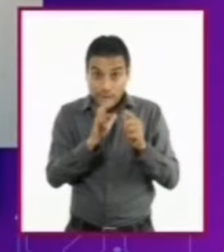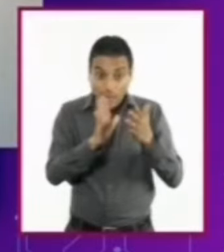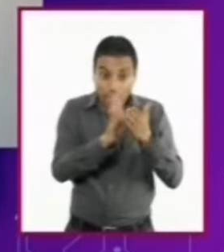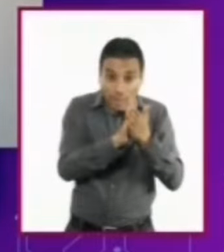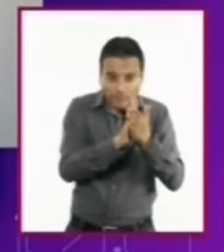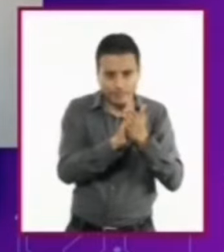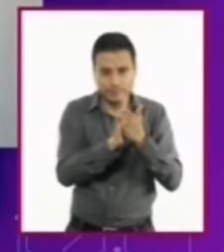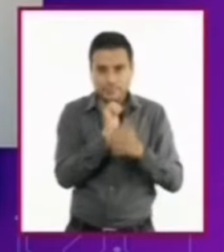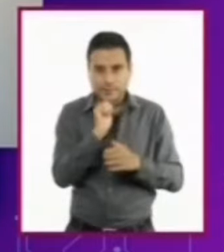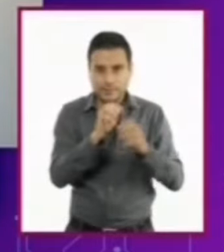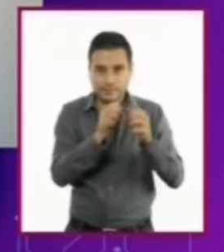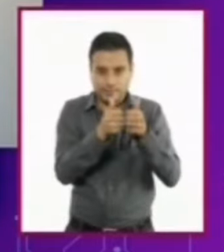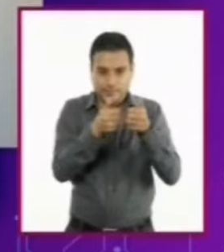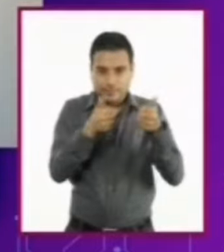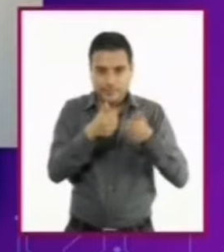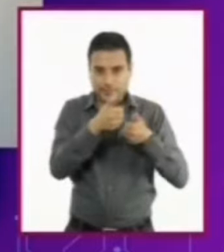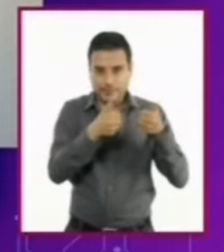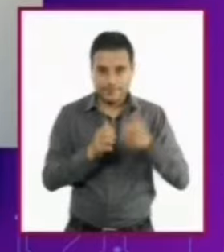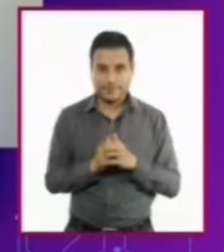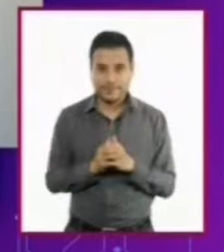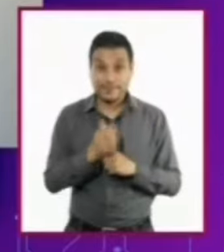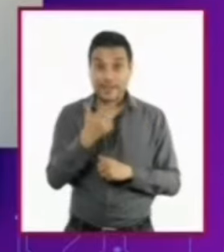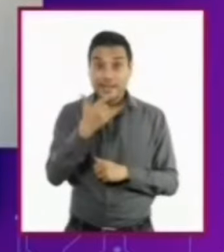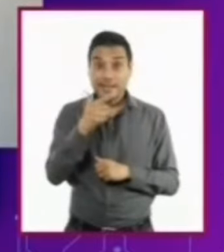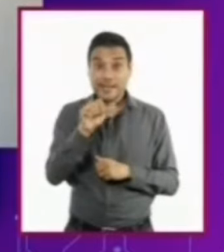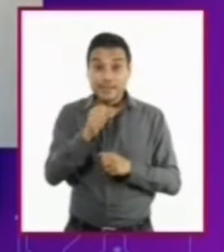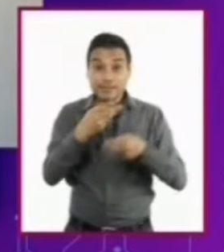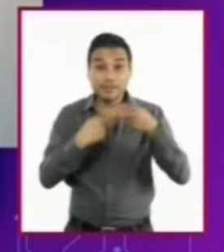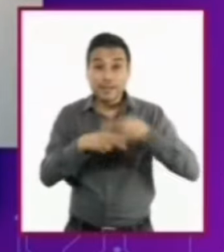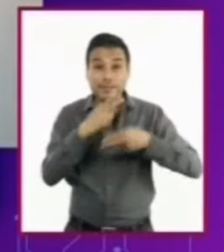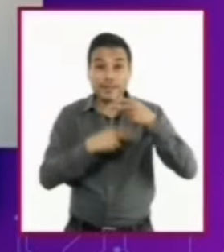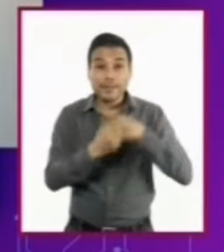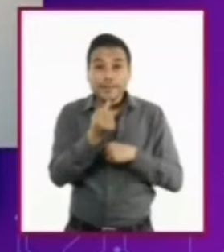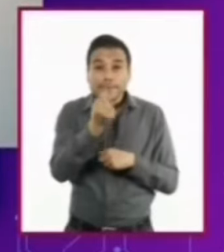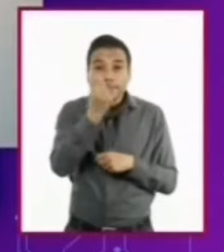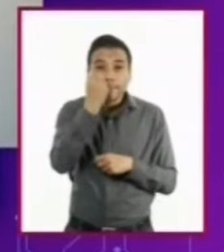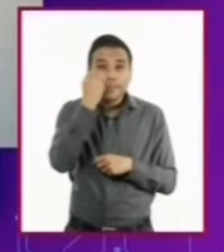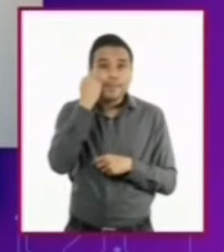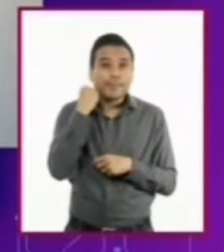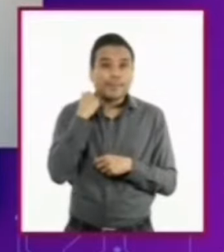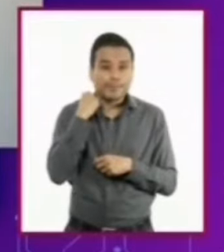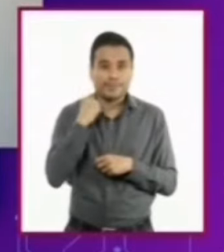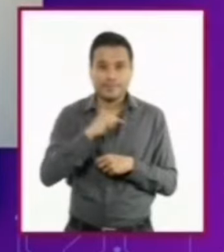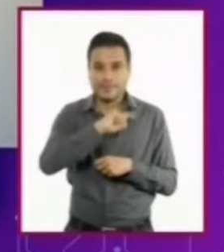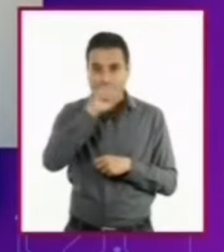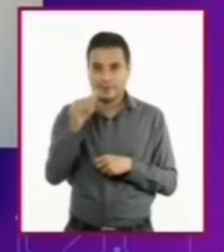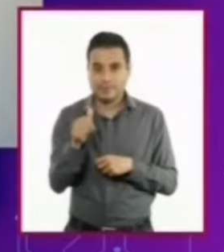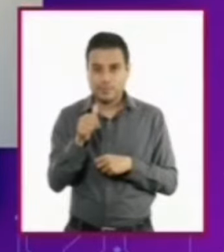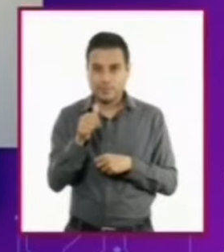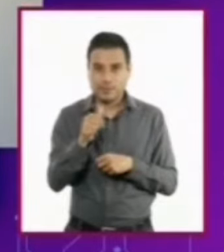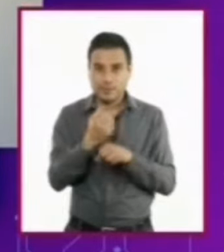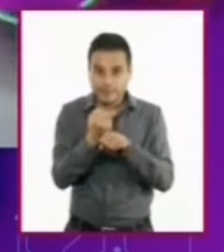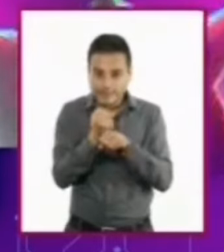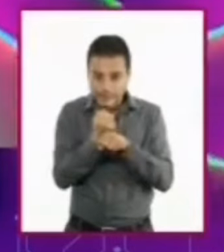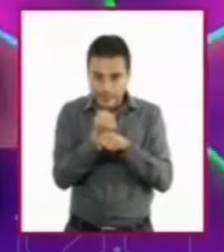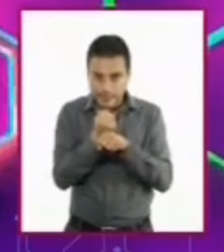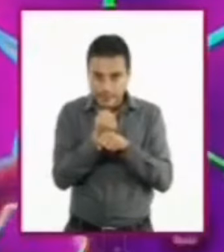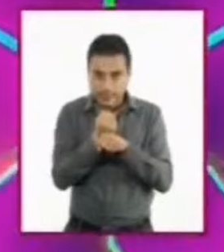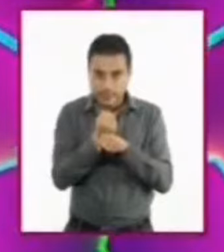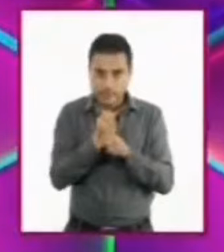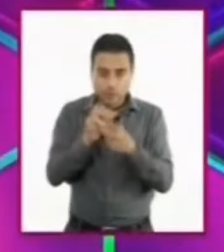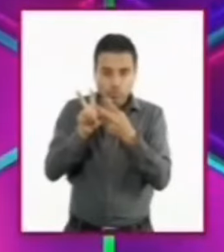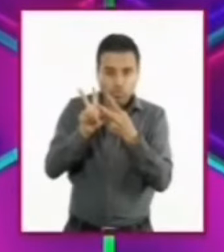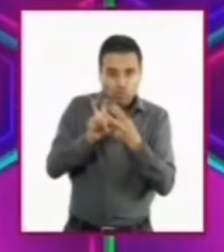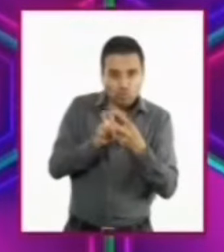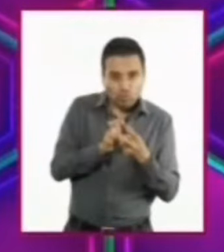aire. Los gases deben recorrer una distancia muy corta para moverse entre el aire y la sangre.